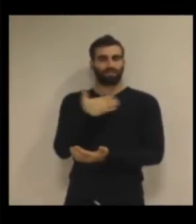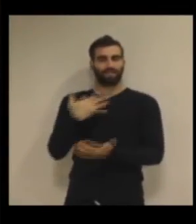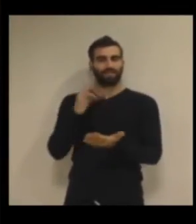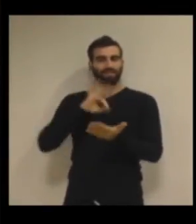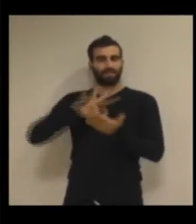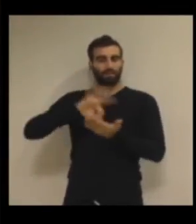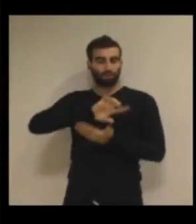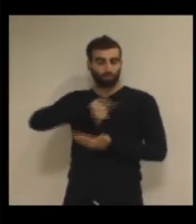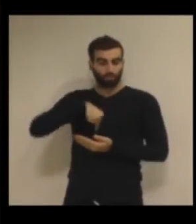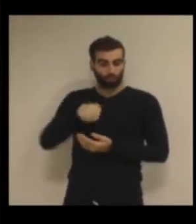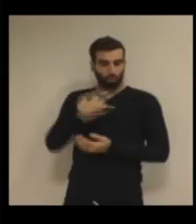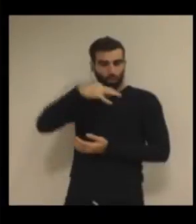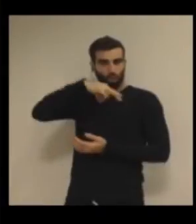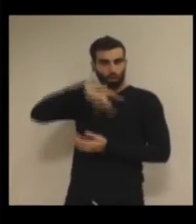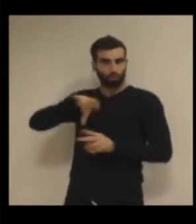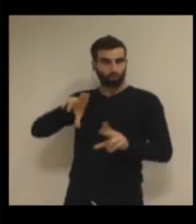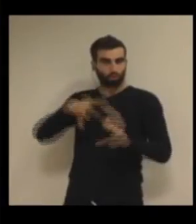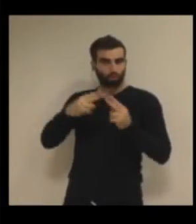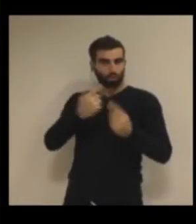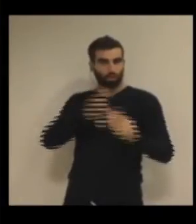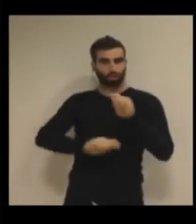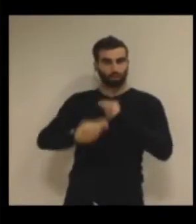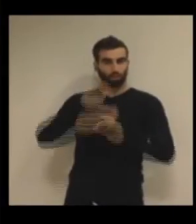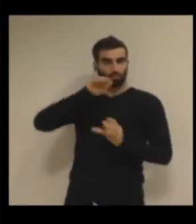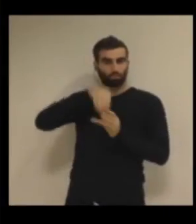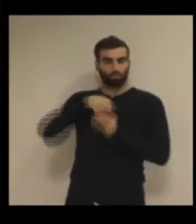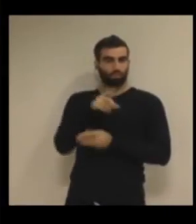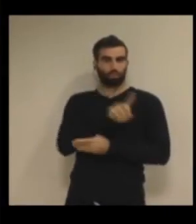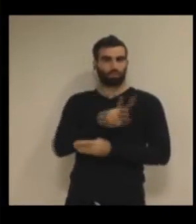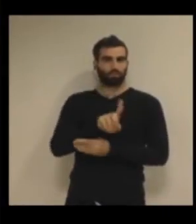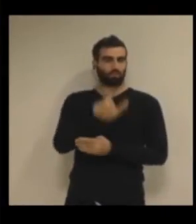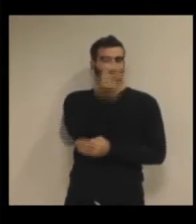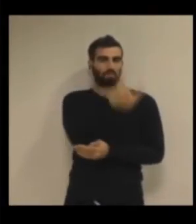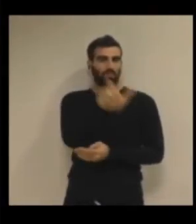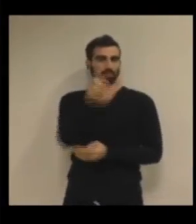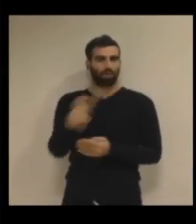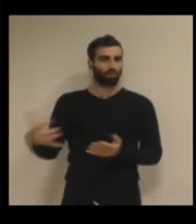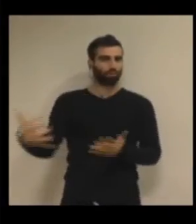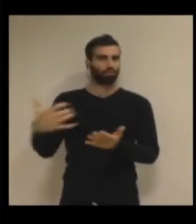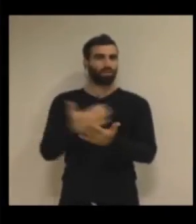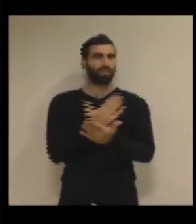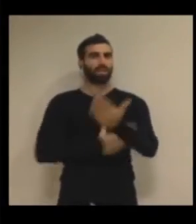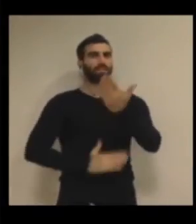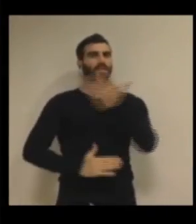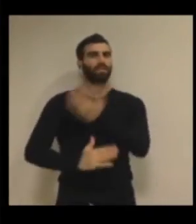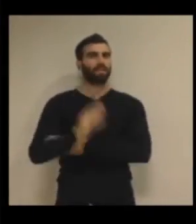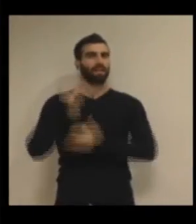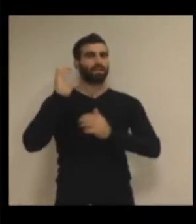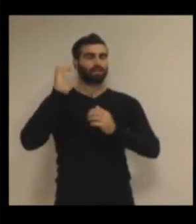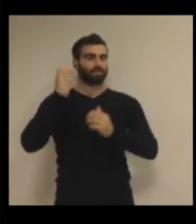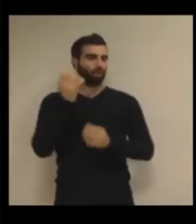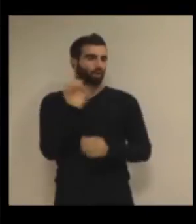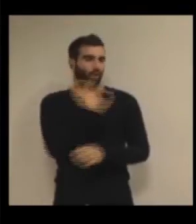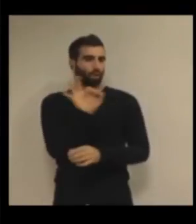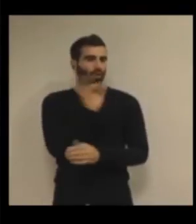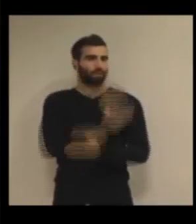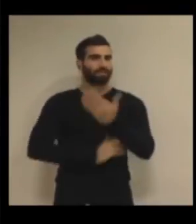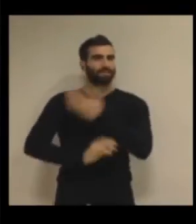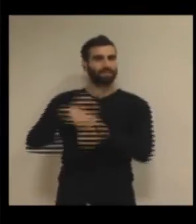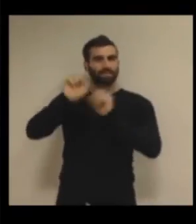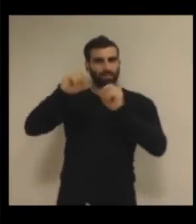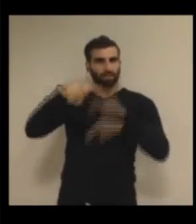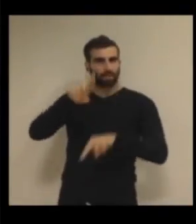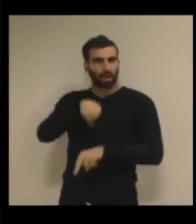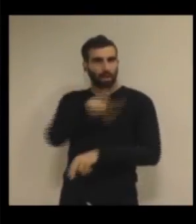para nuestros socios, sino para otras personas con o sin discapacidad y personas mayores, que también esto les va a hacer